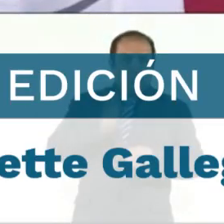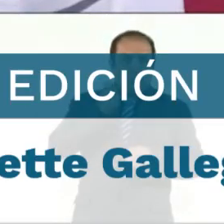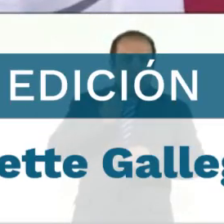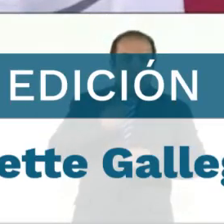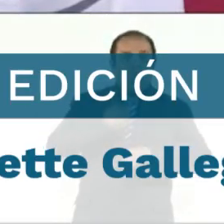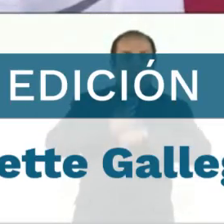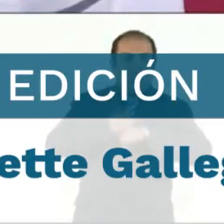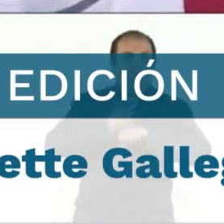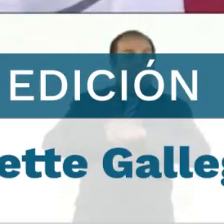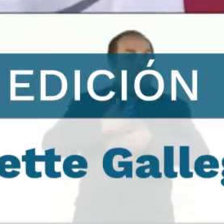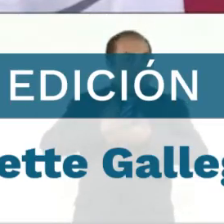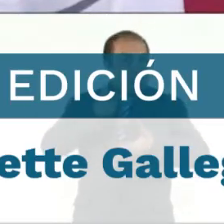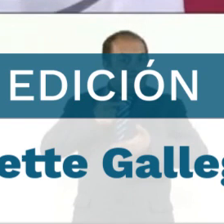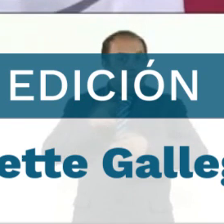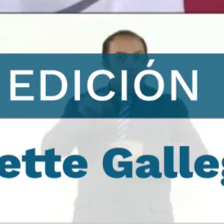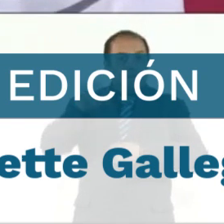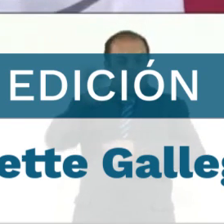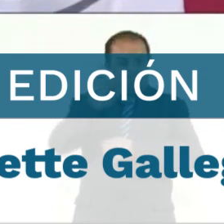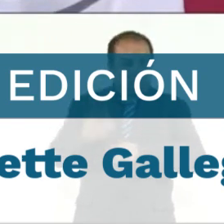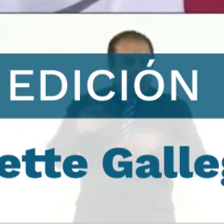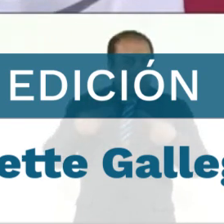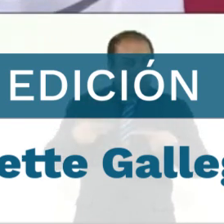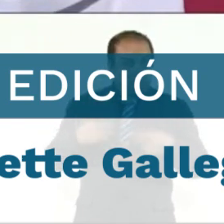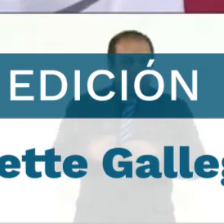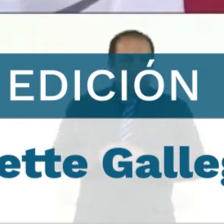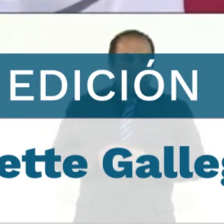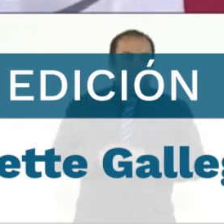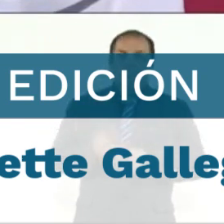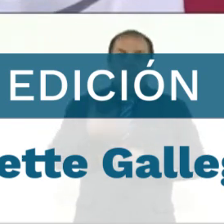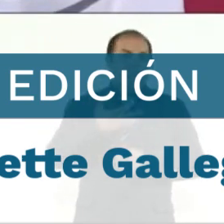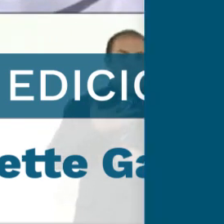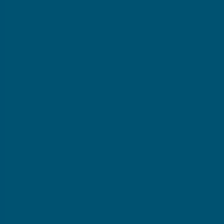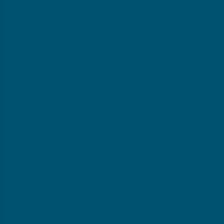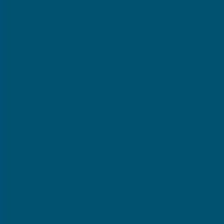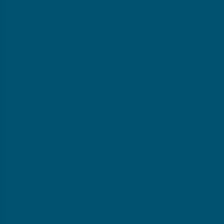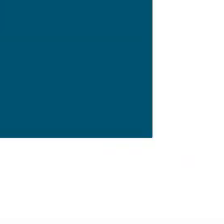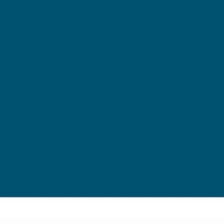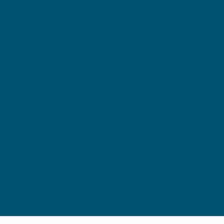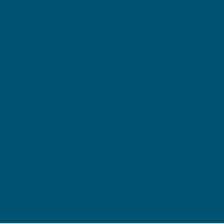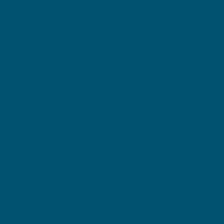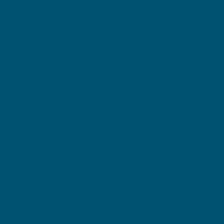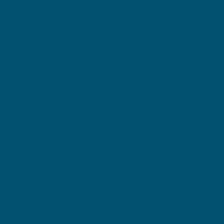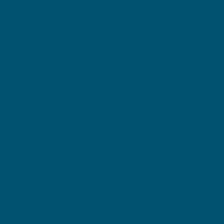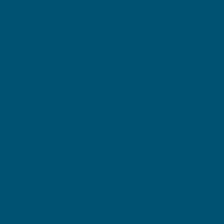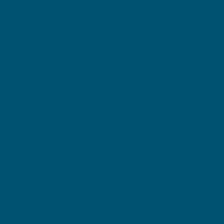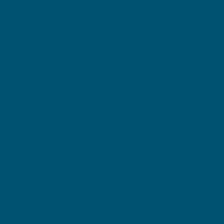graves, el 80% no tienen vacuna. Okay.